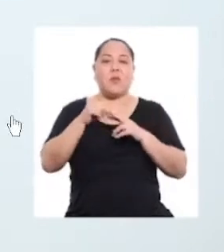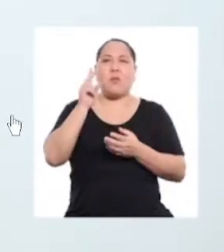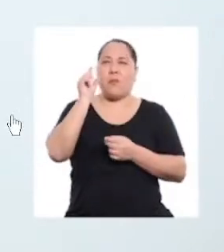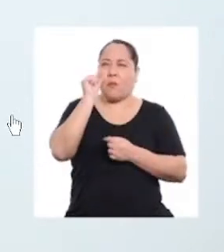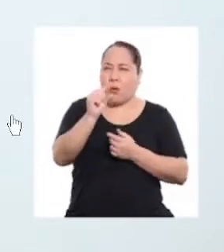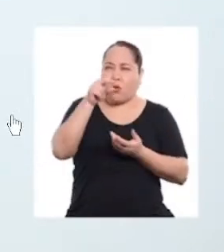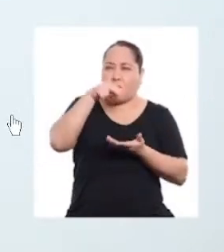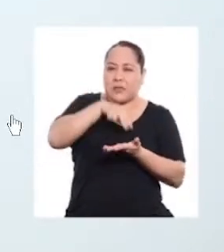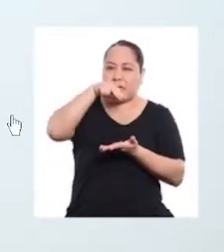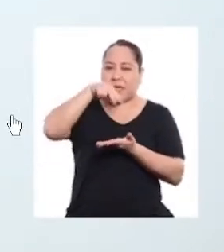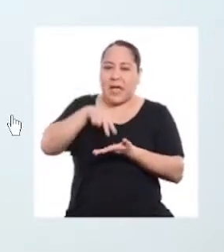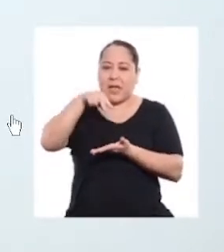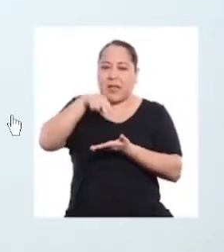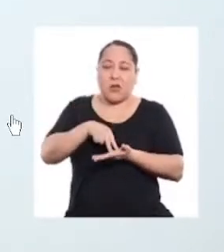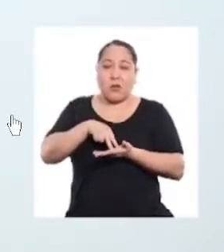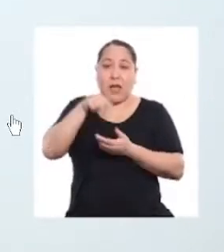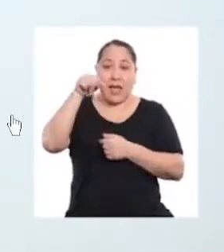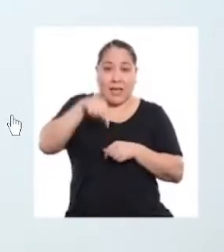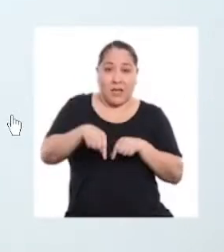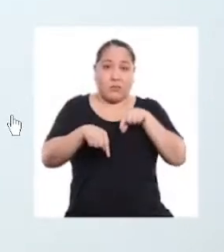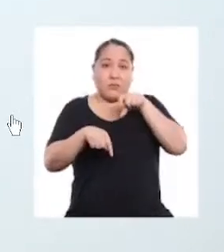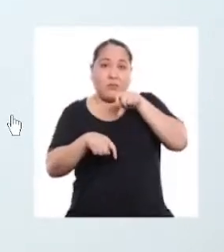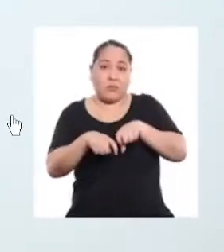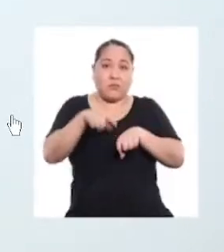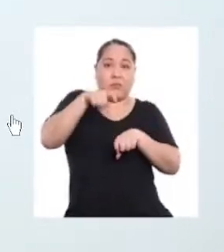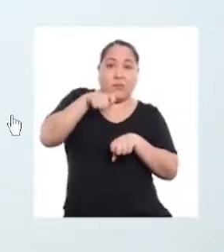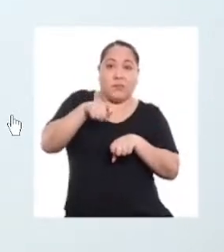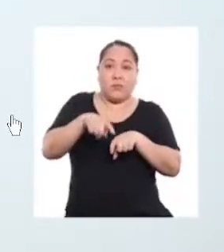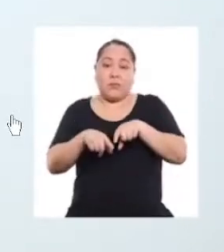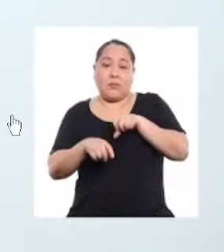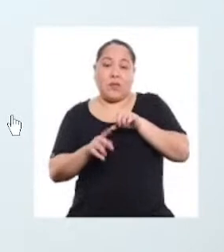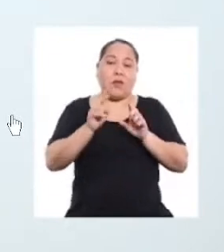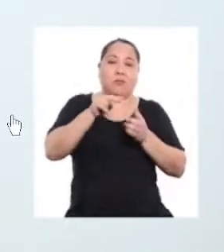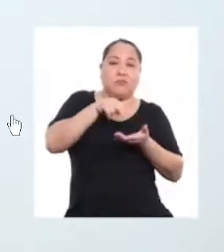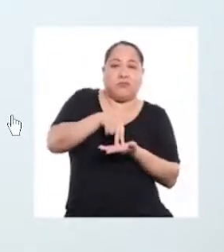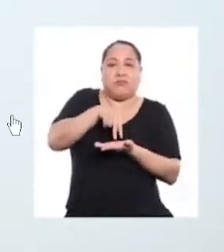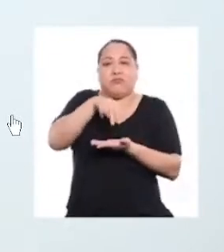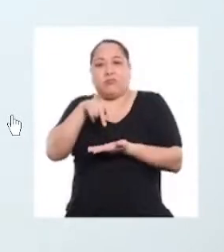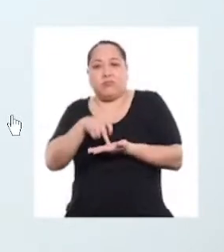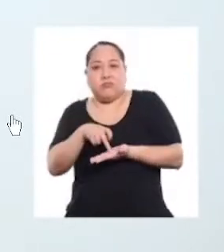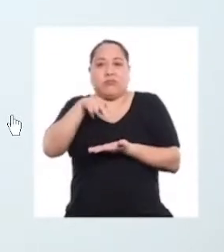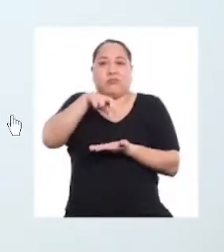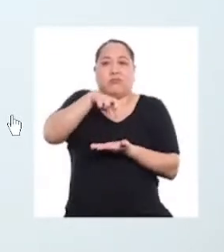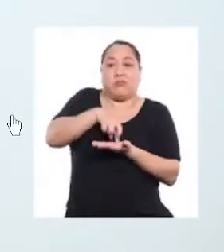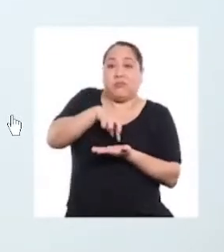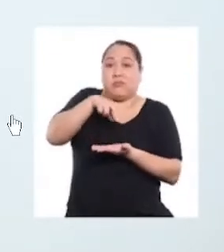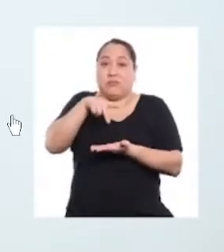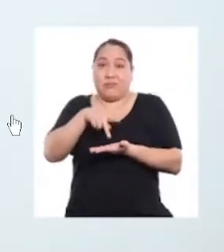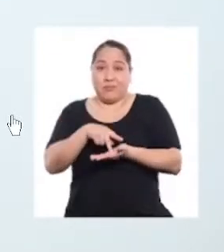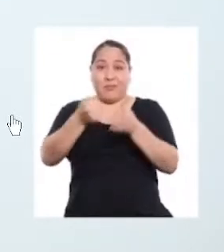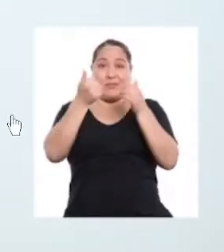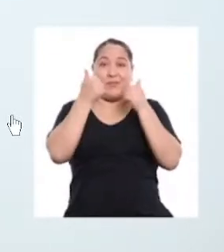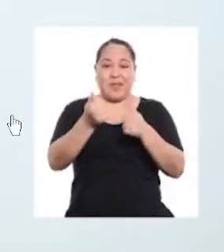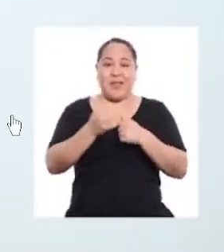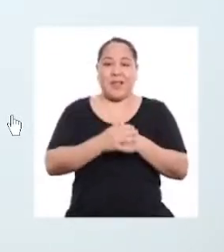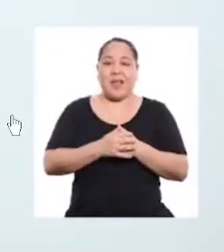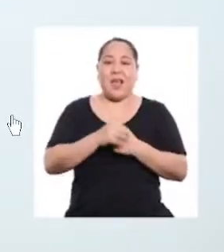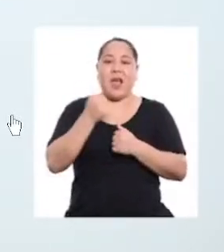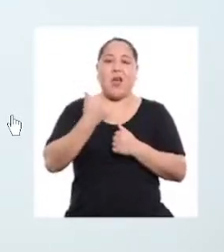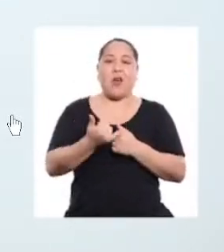dando pequeños saltos en nuestro sitio, de lado a lado. Muy bien, y